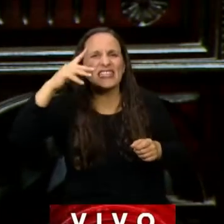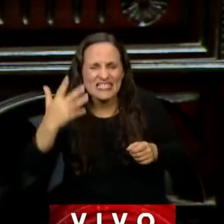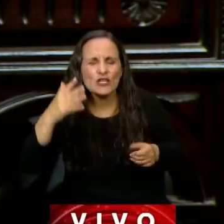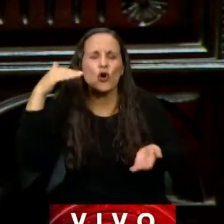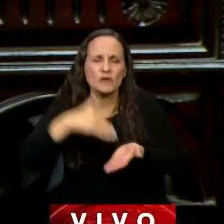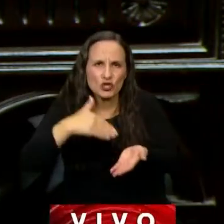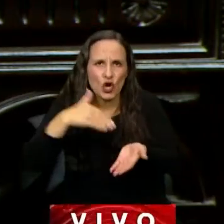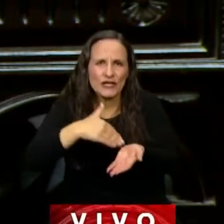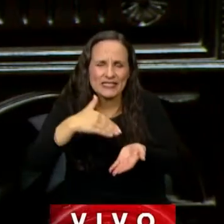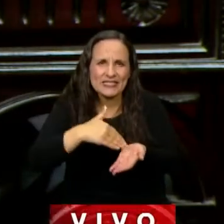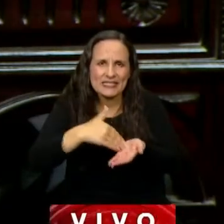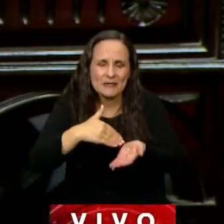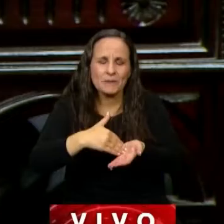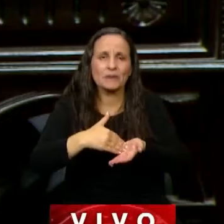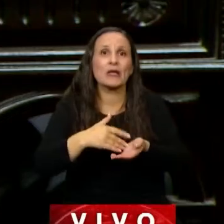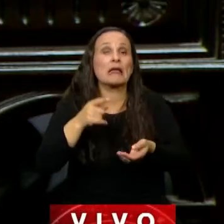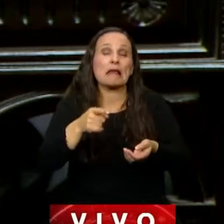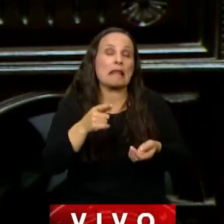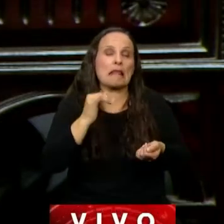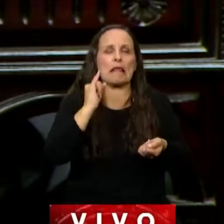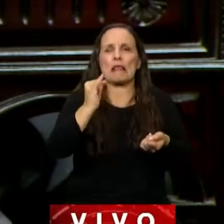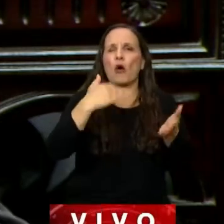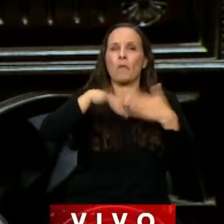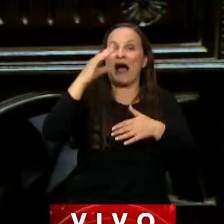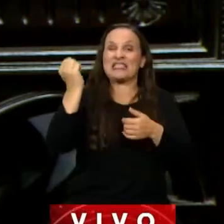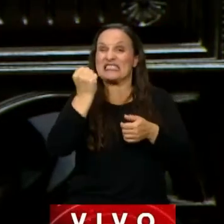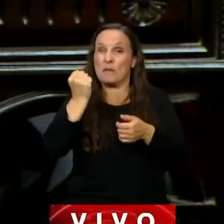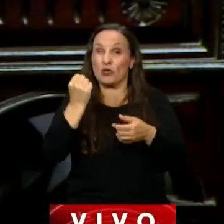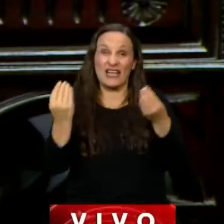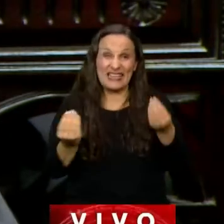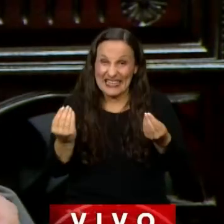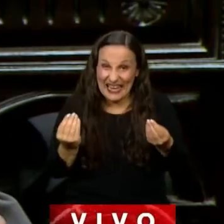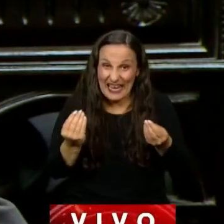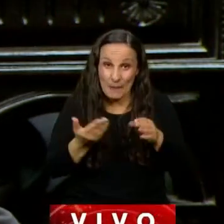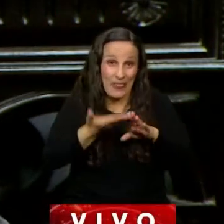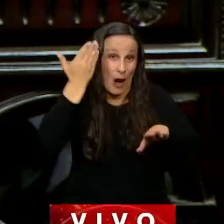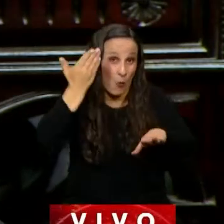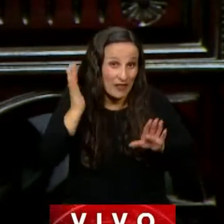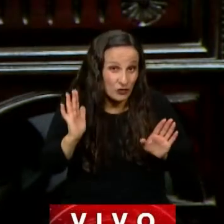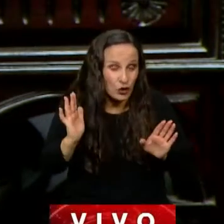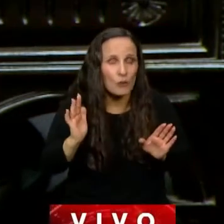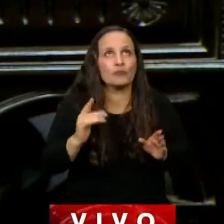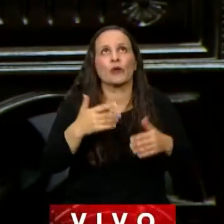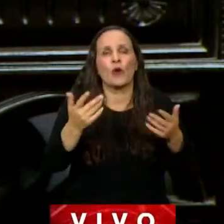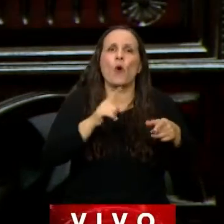322.575 millones, y menciono los más relevantes. Allí están los